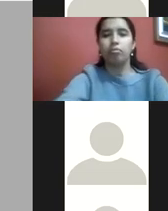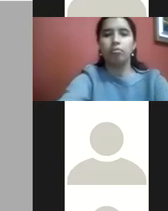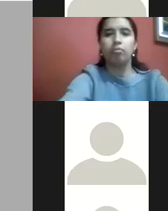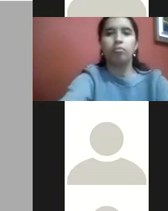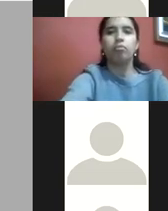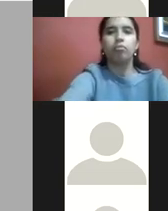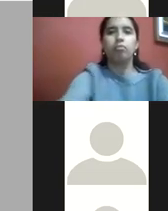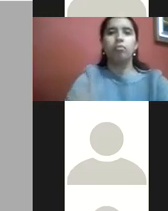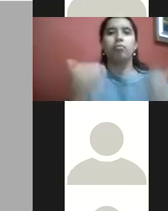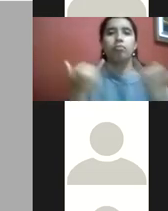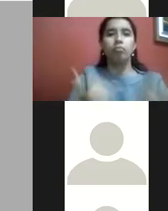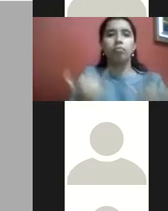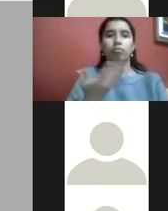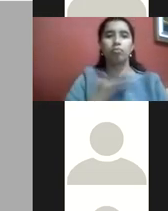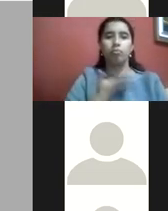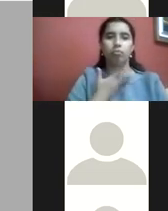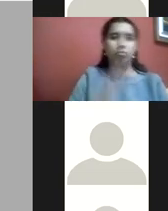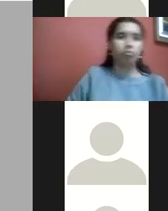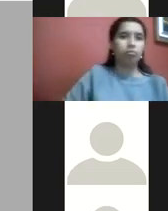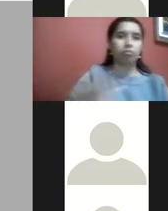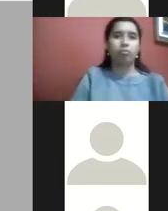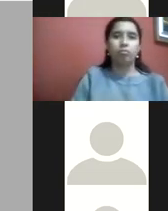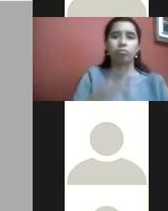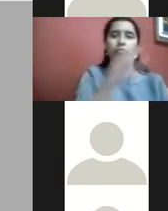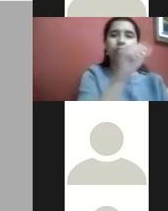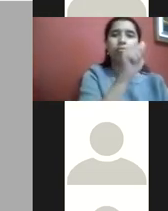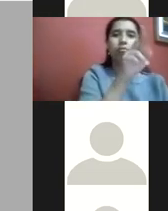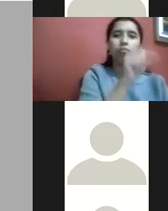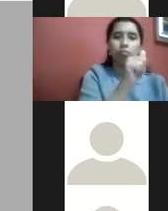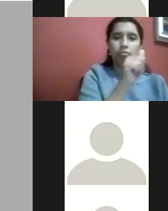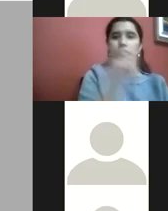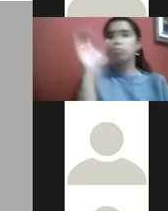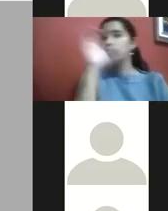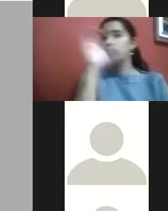Ahora aquí tenemos el área y buscamos z. Y les voy a mostrar